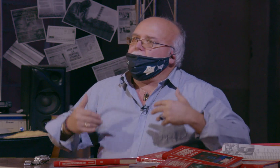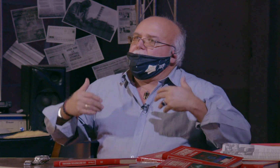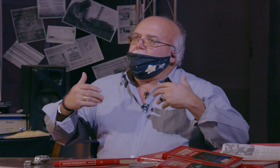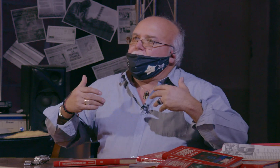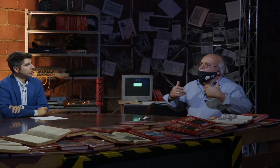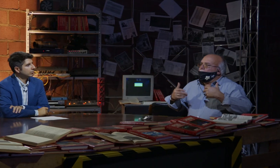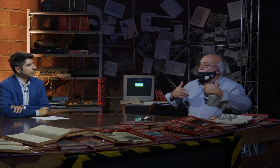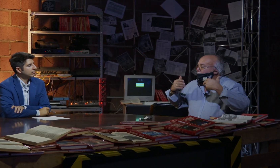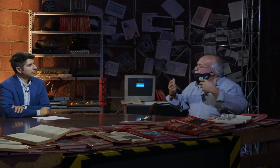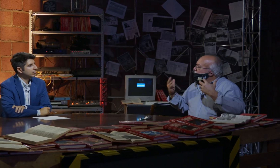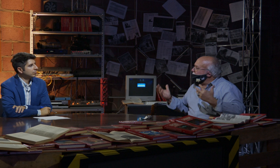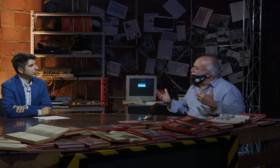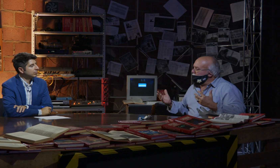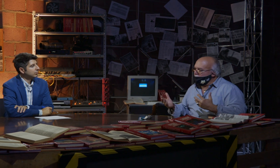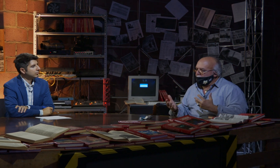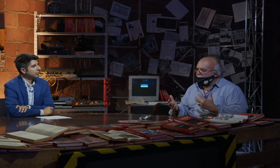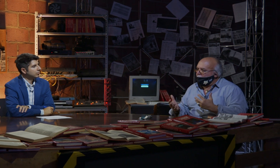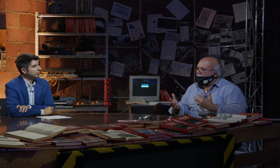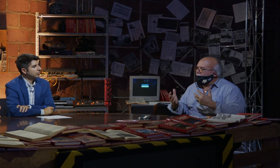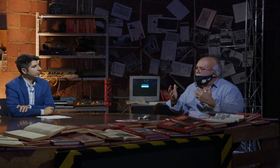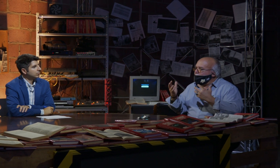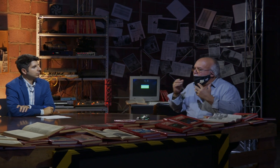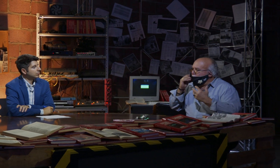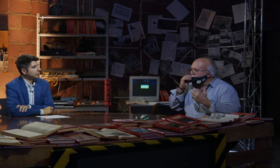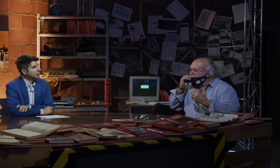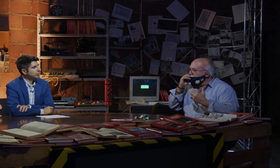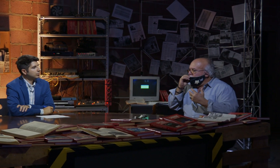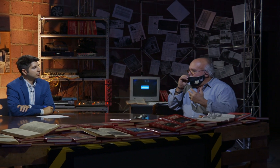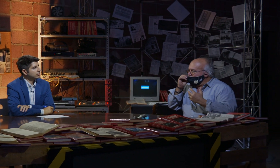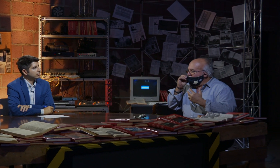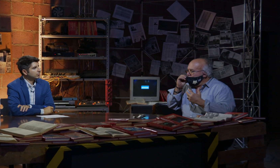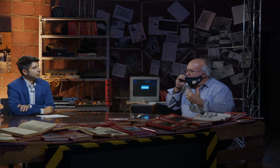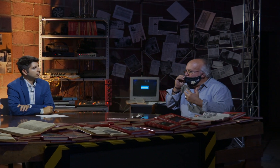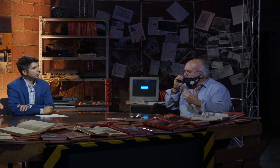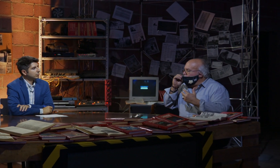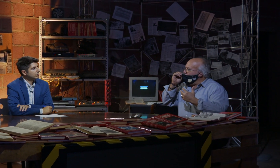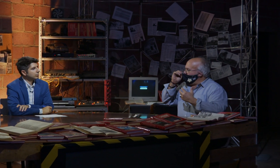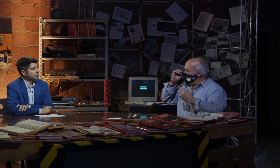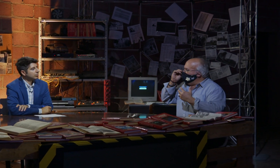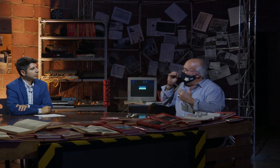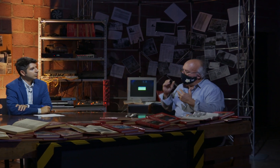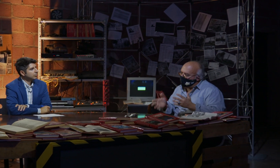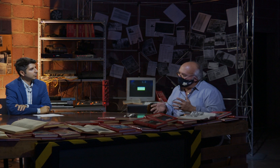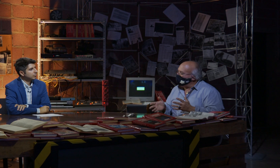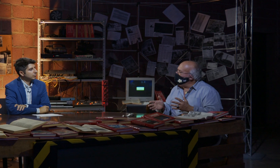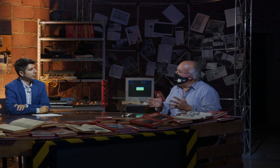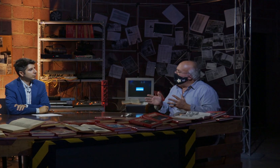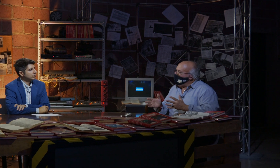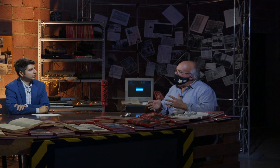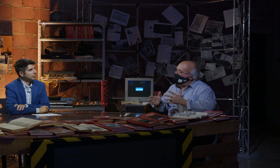sanitario y seguimos pensando que la panacea es el confinamiento.